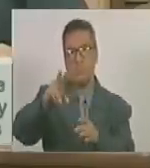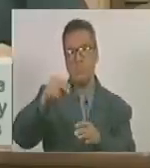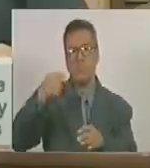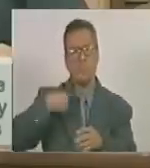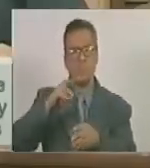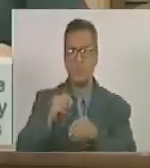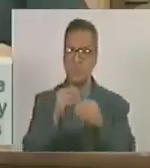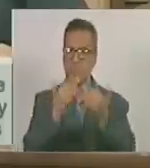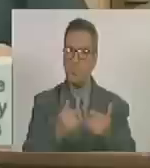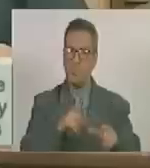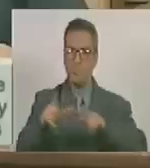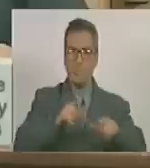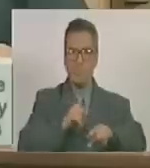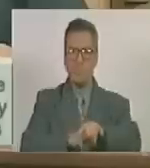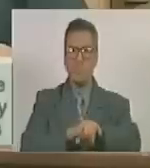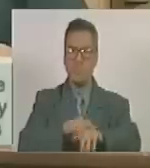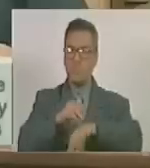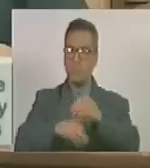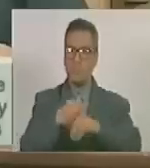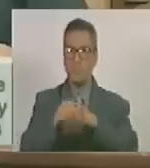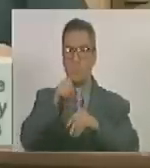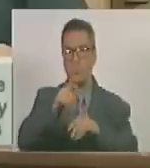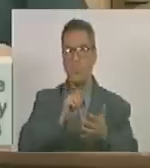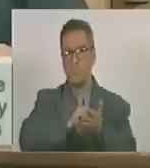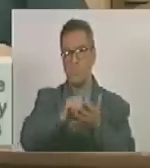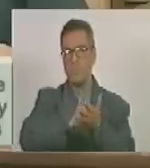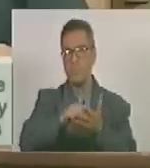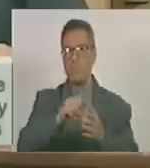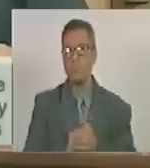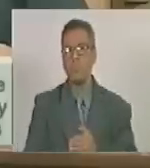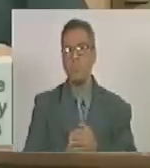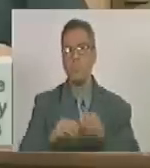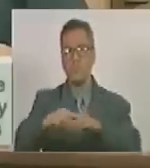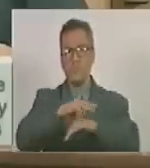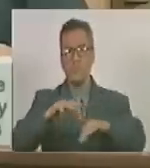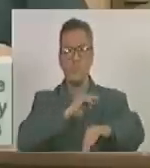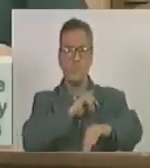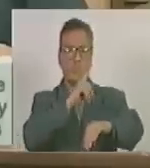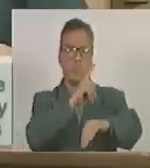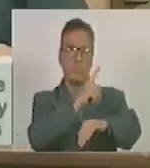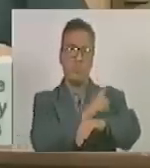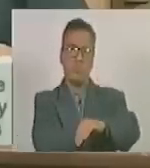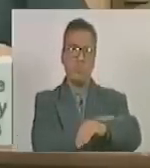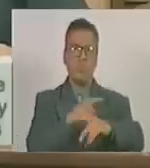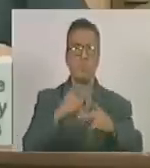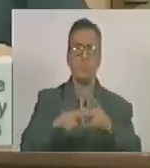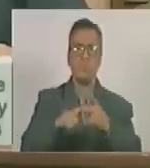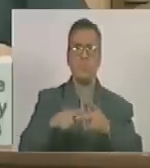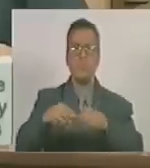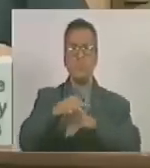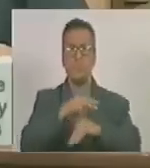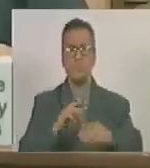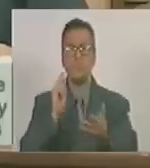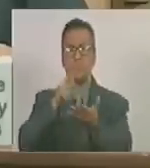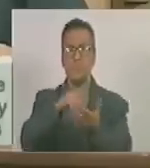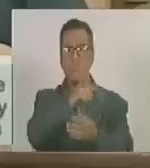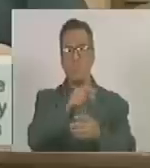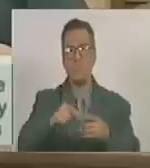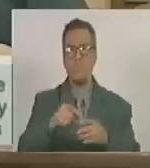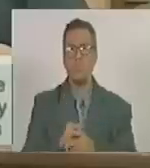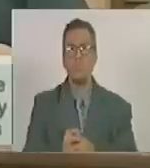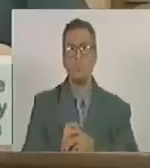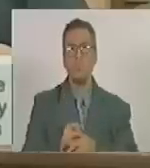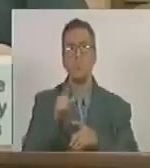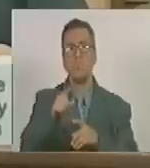subsanare la falta en el lapso señalado en este artículo, el Ministerio del Poder Popular, con competencia en materia de participación